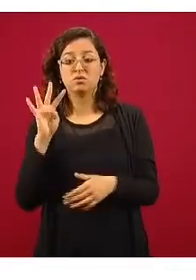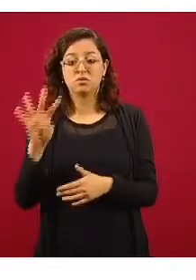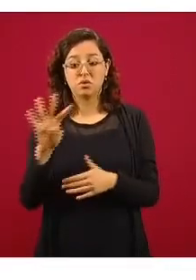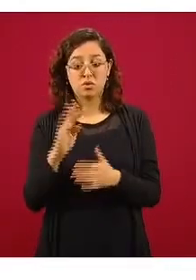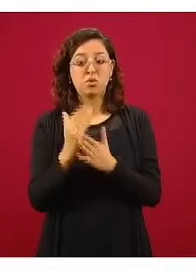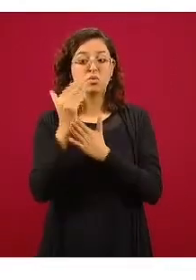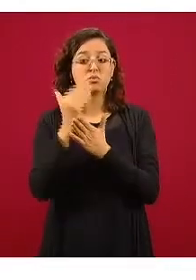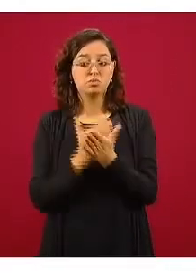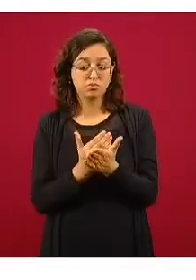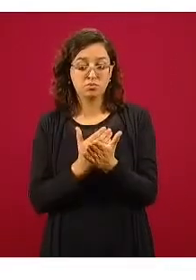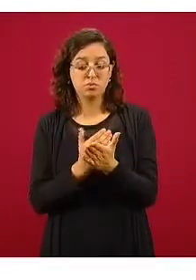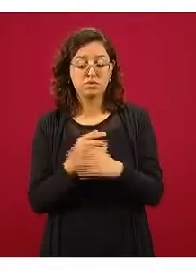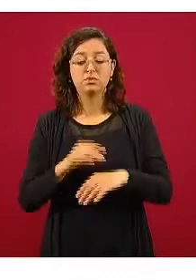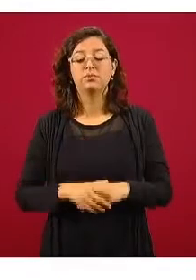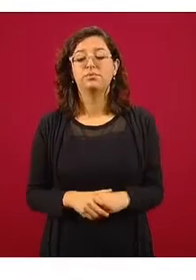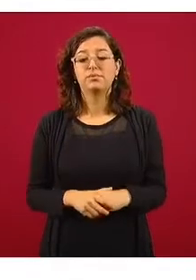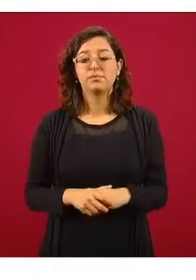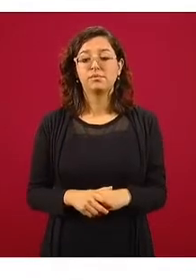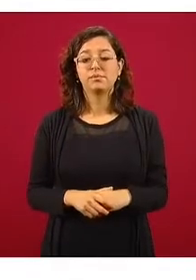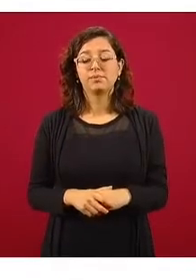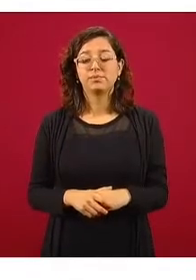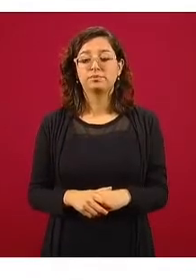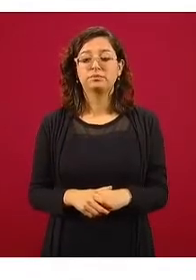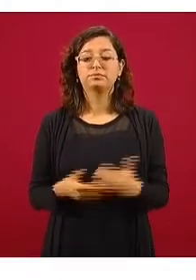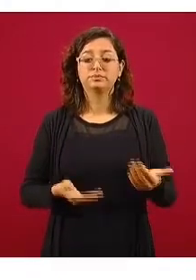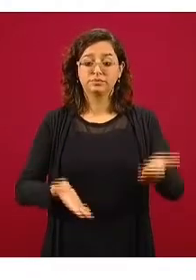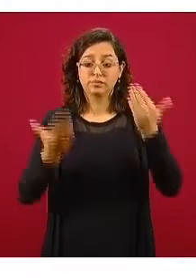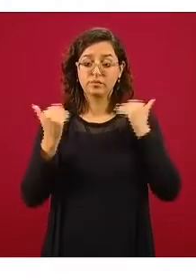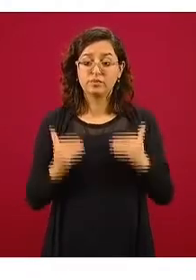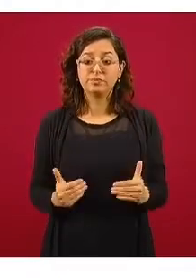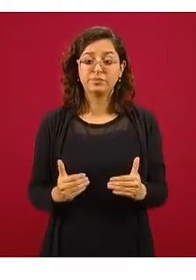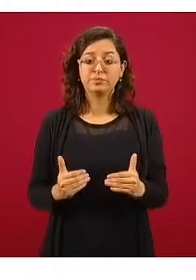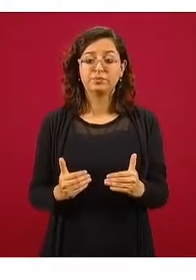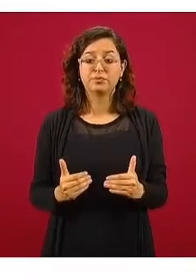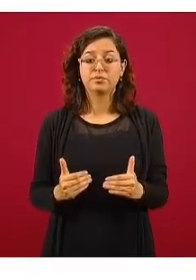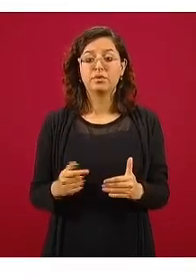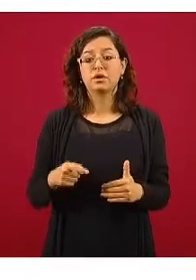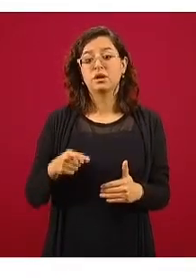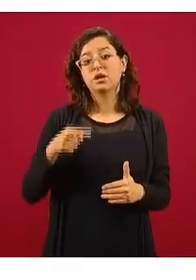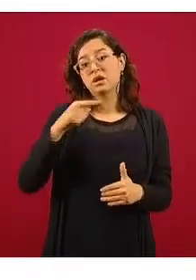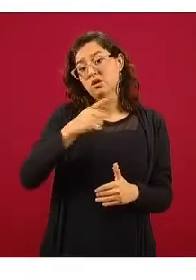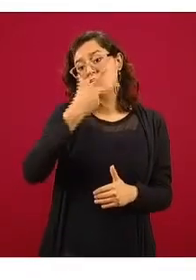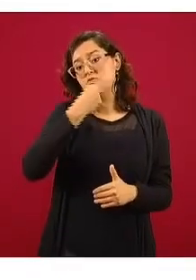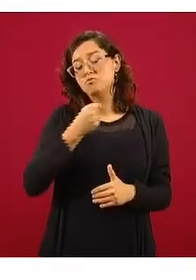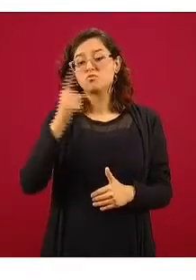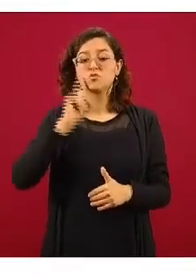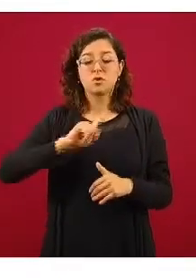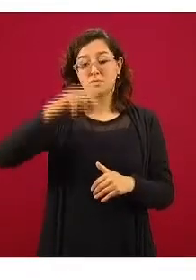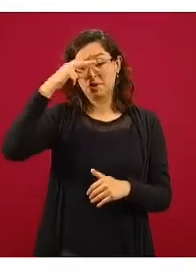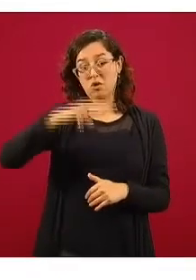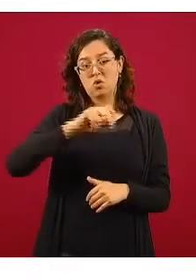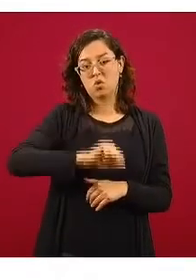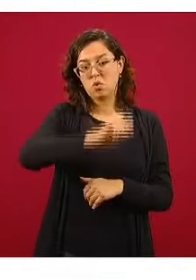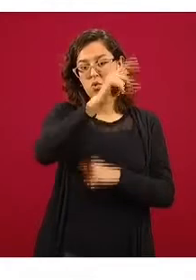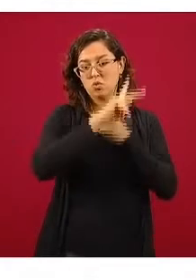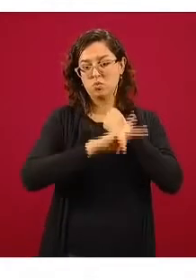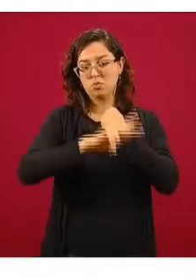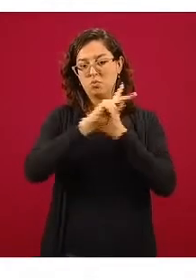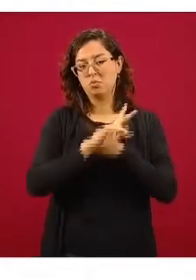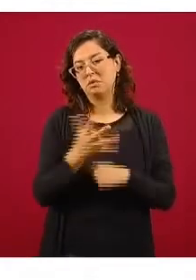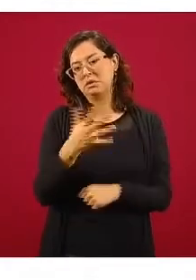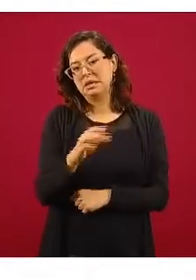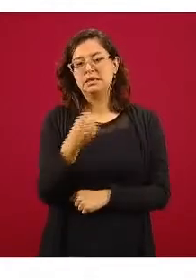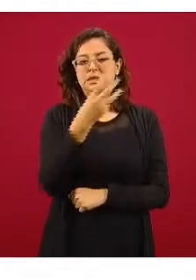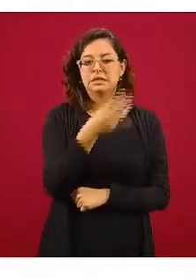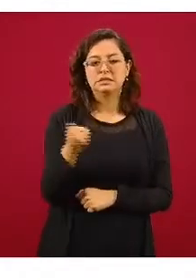disminuyó ligeramente. Vamos a verlo desde el lado donde están nuestras paisanas y paisanos, que en promedio mandan